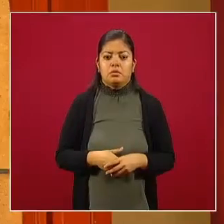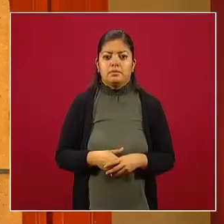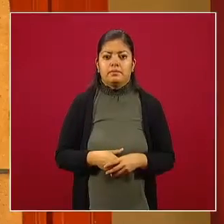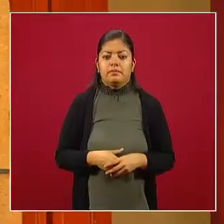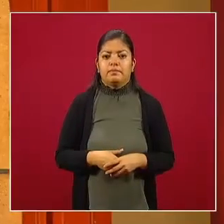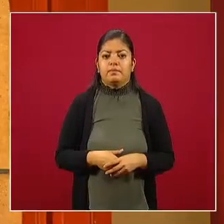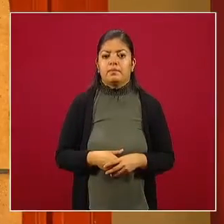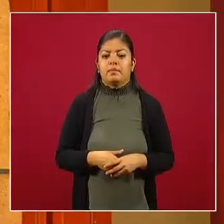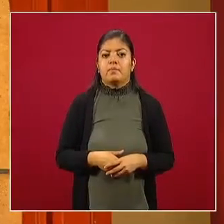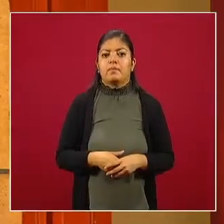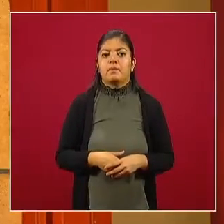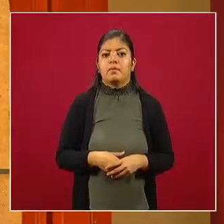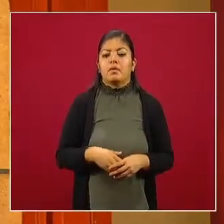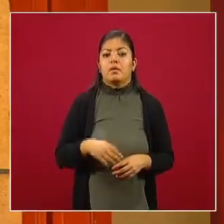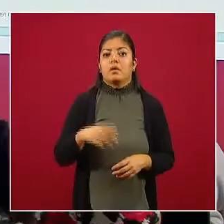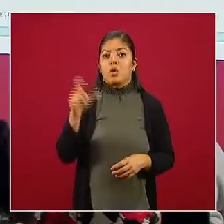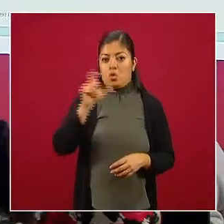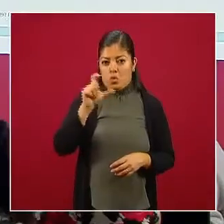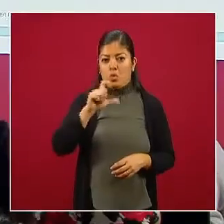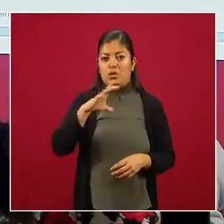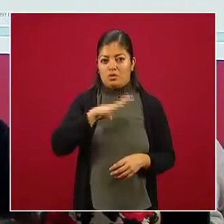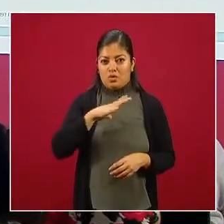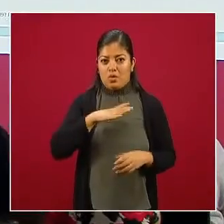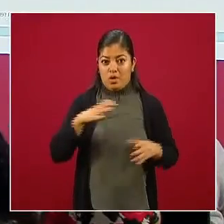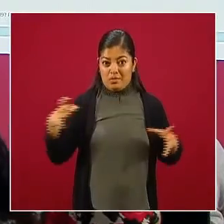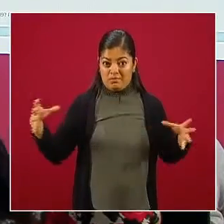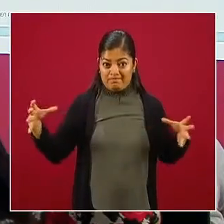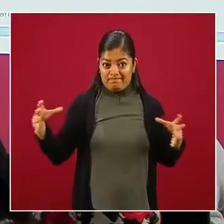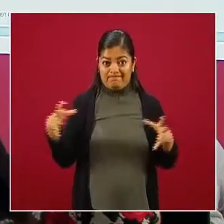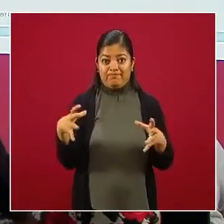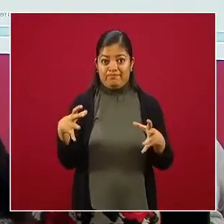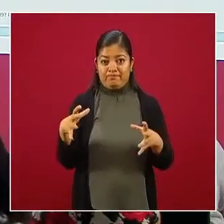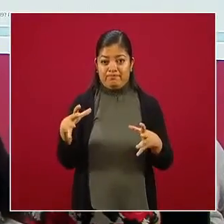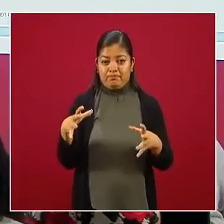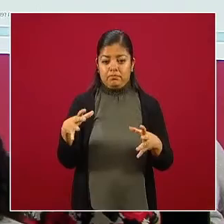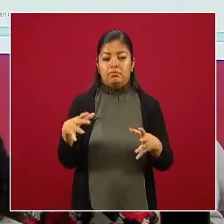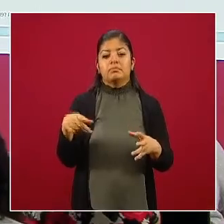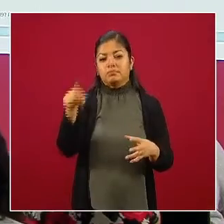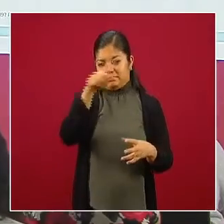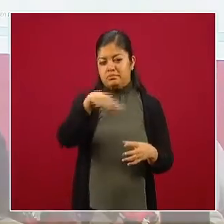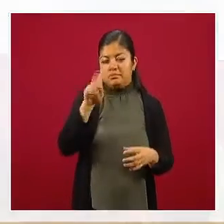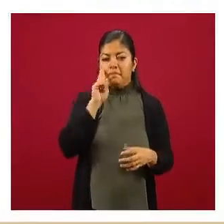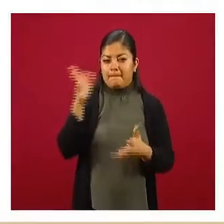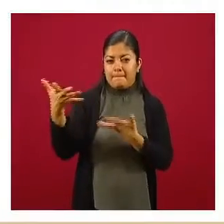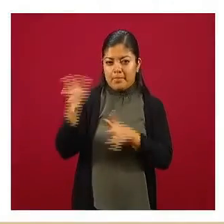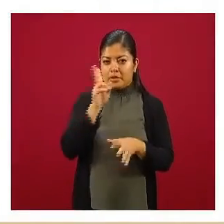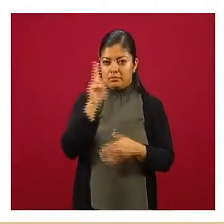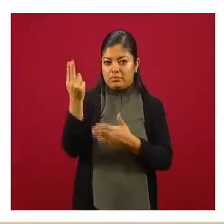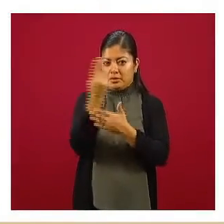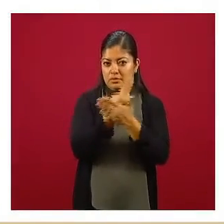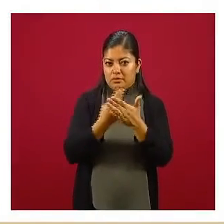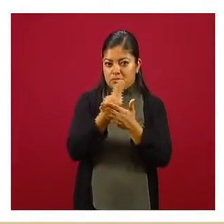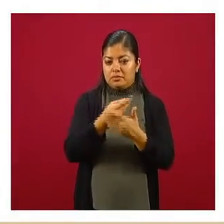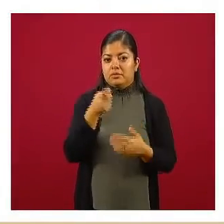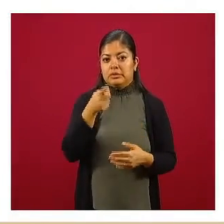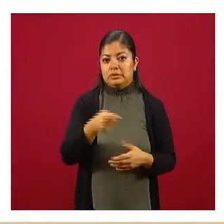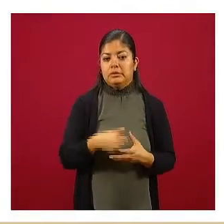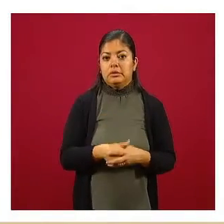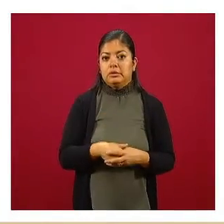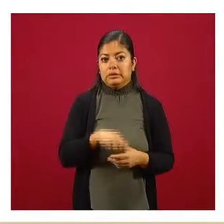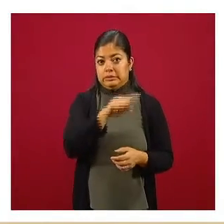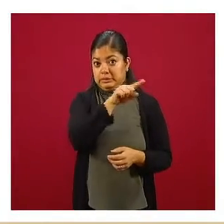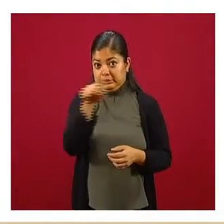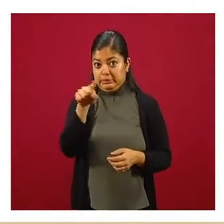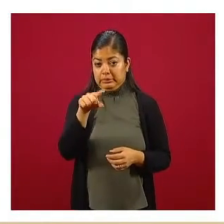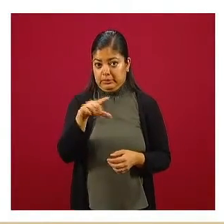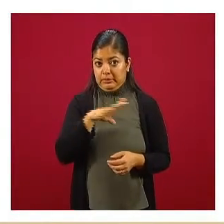Cuando tenemos una colectividad, vamos a pensar aquí esquemáticamente diagramado, estas